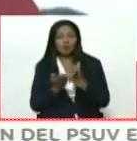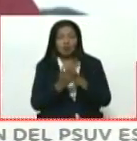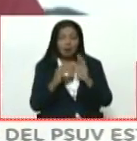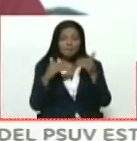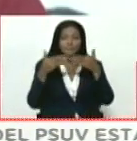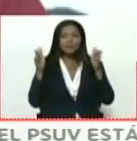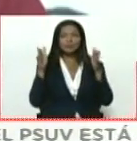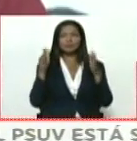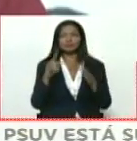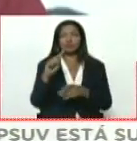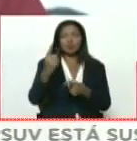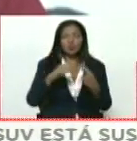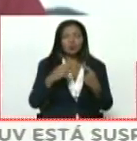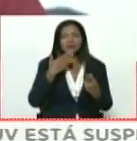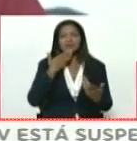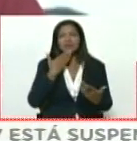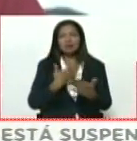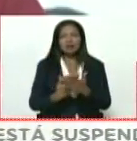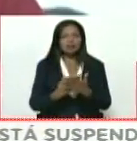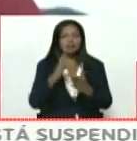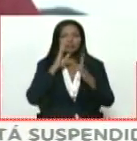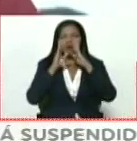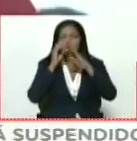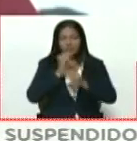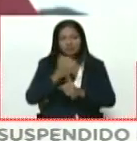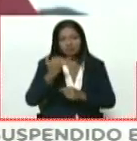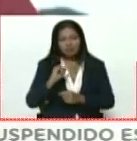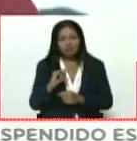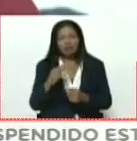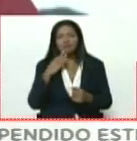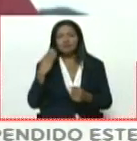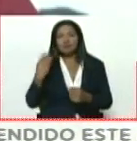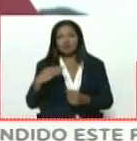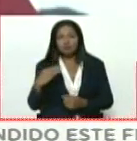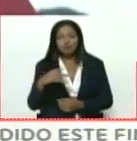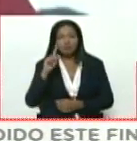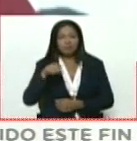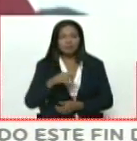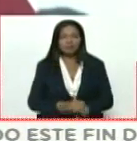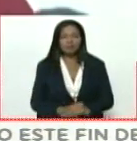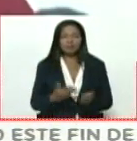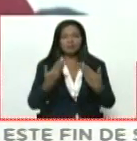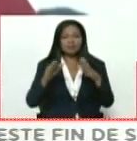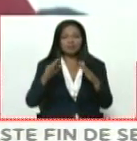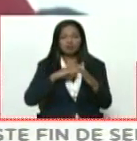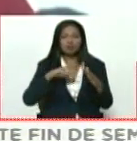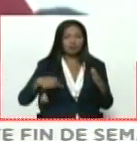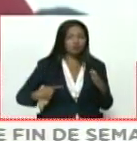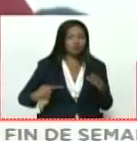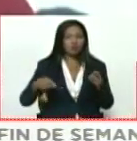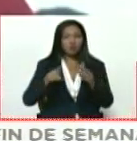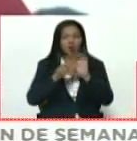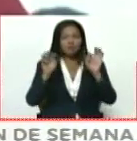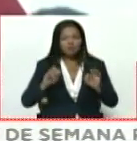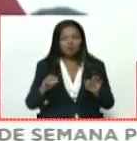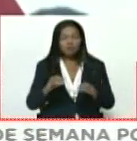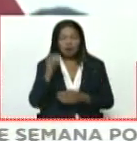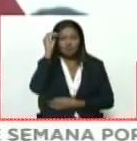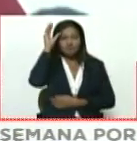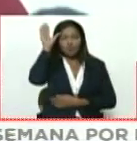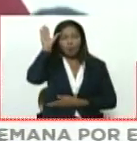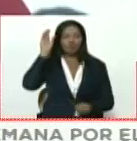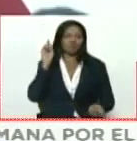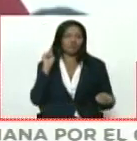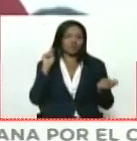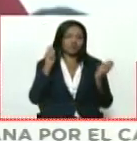uno, agradecerle nuevamente la confianza en la juventud, en permitirnos ser capaces de